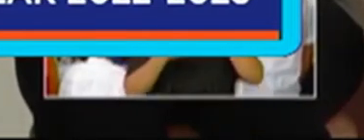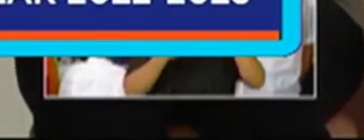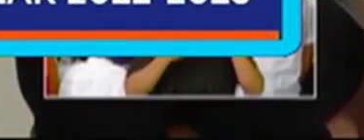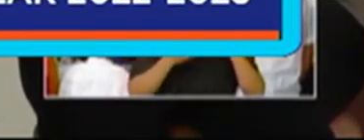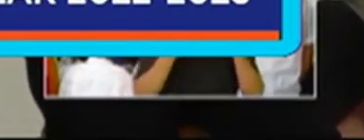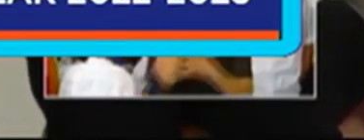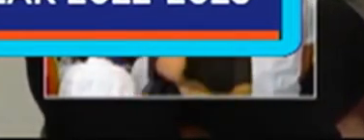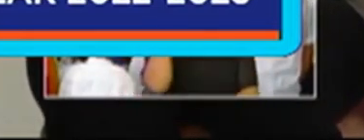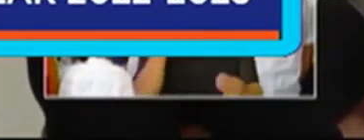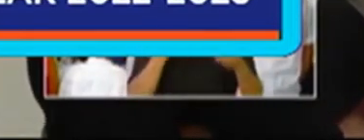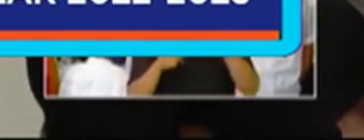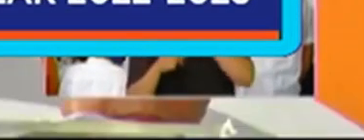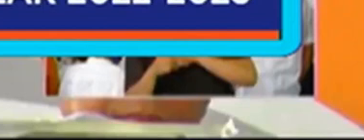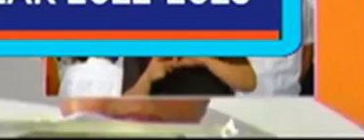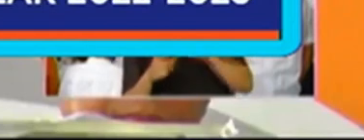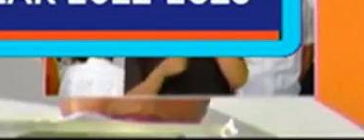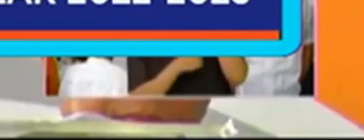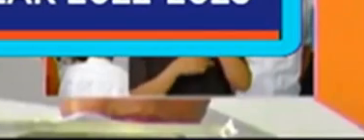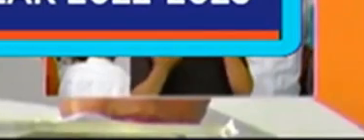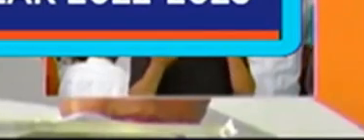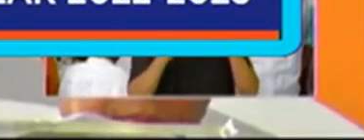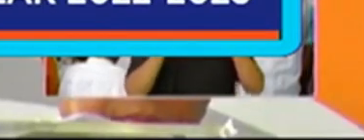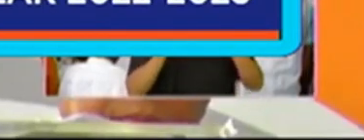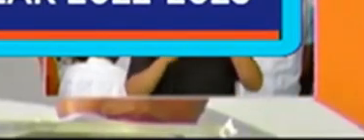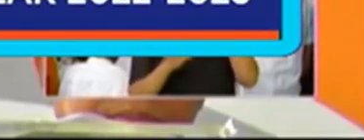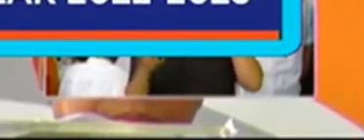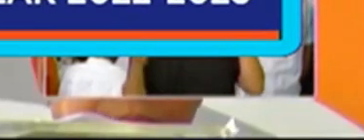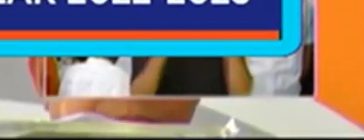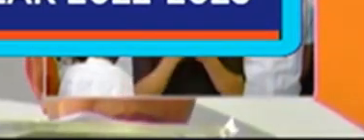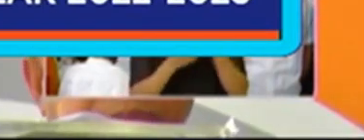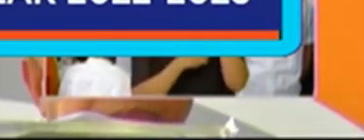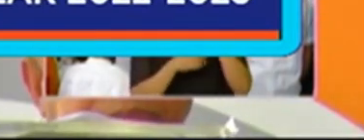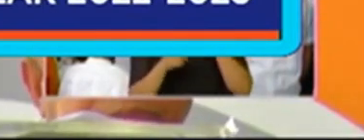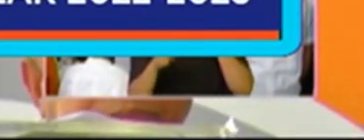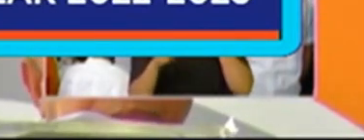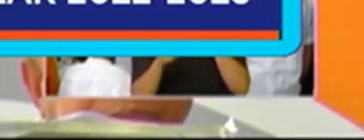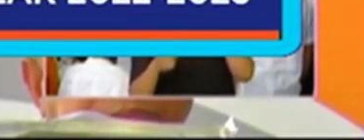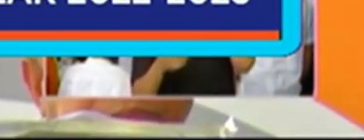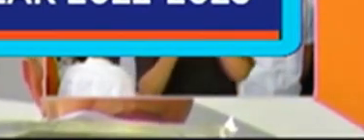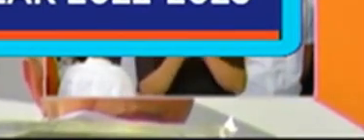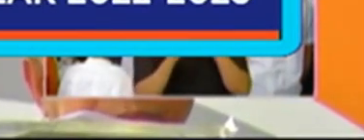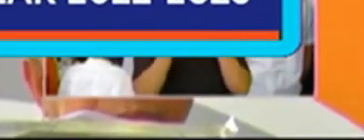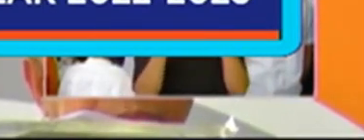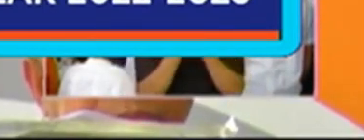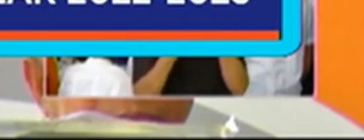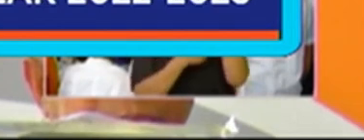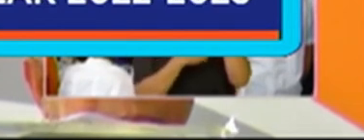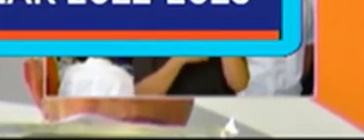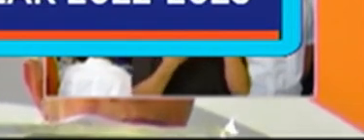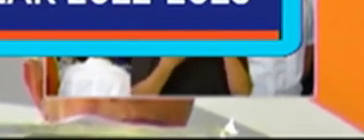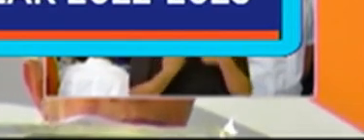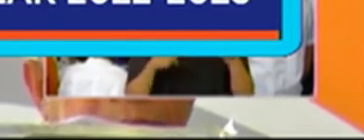y el bienestar. Apostar por una educación de calidad es apostar por una sociedad más